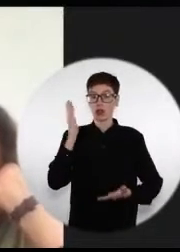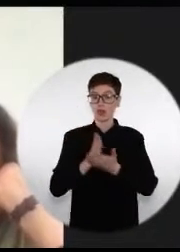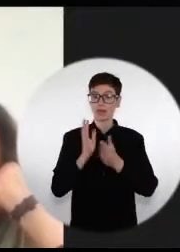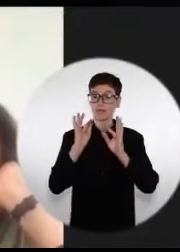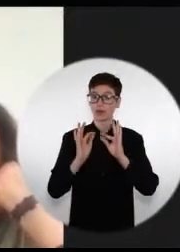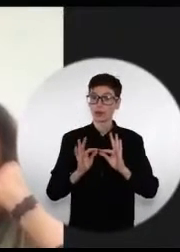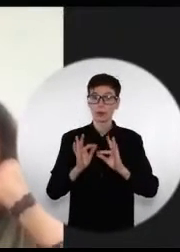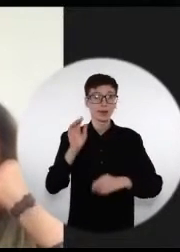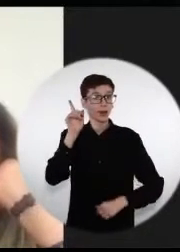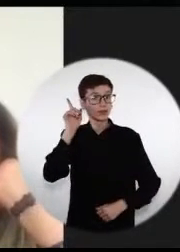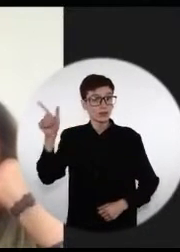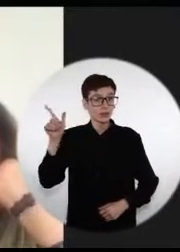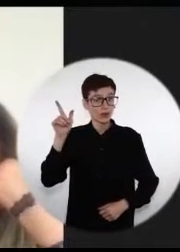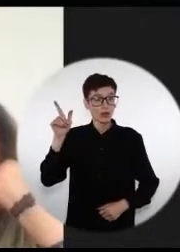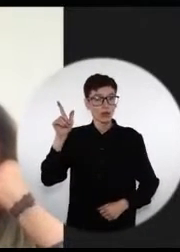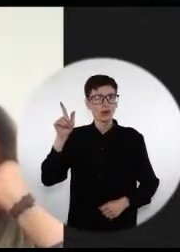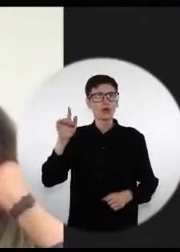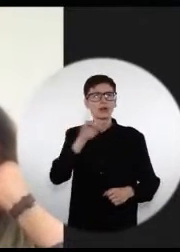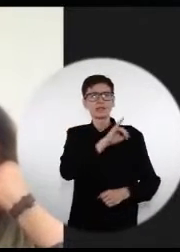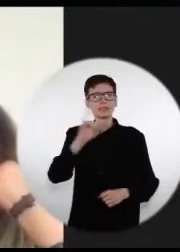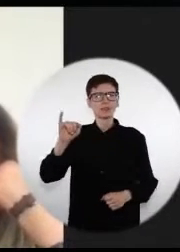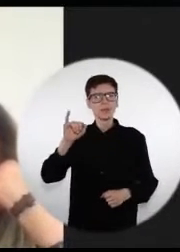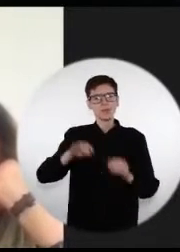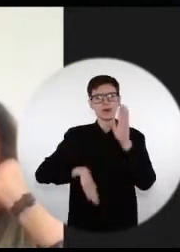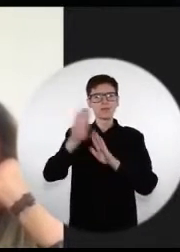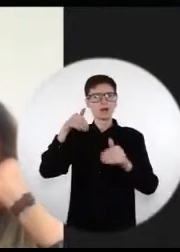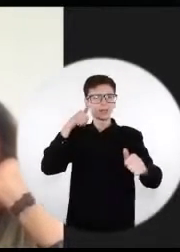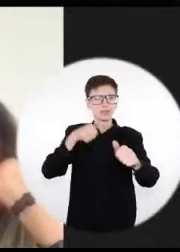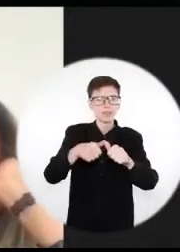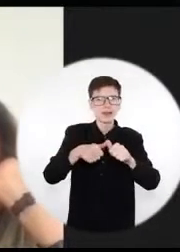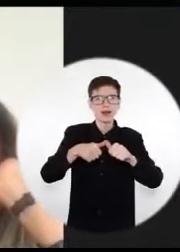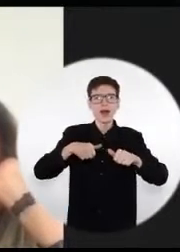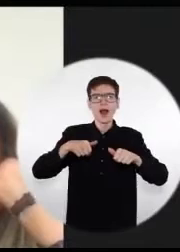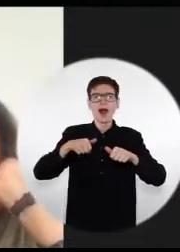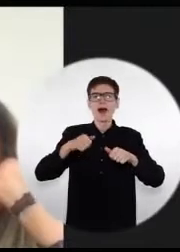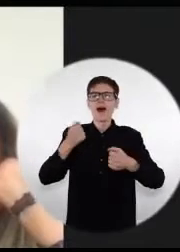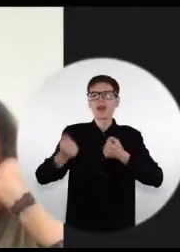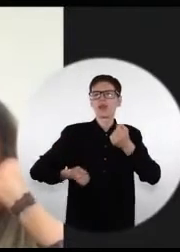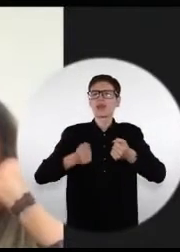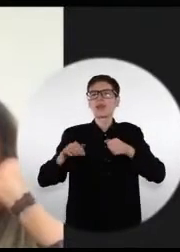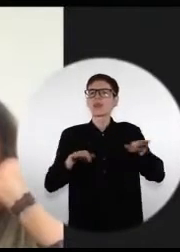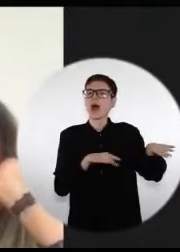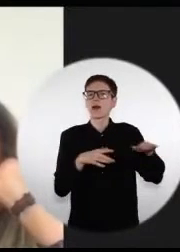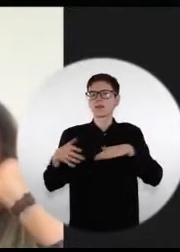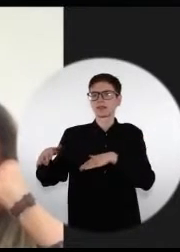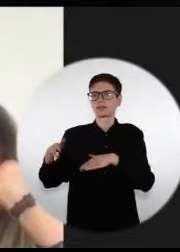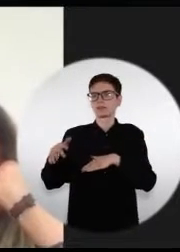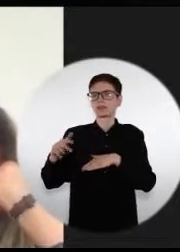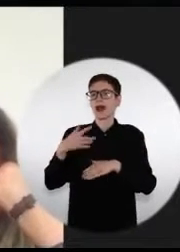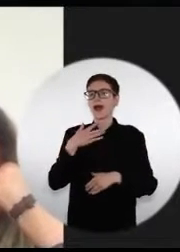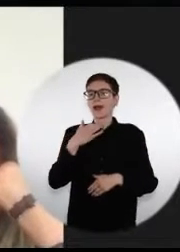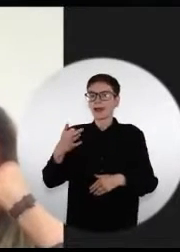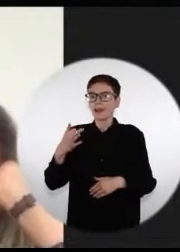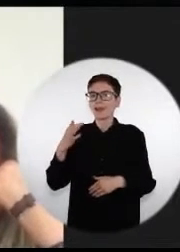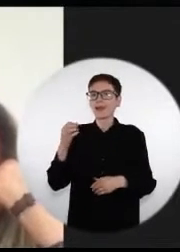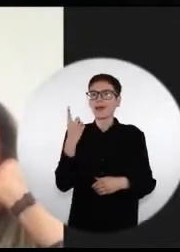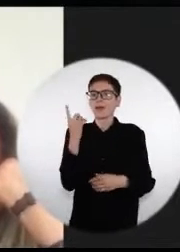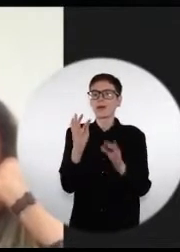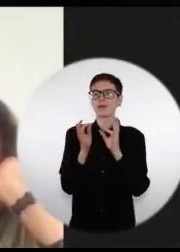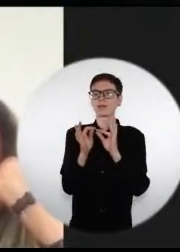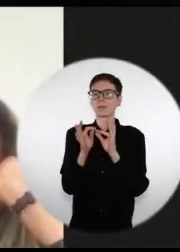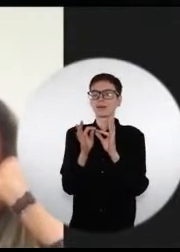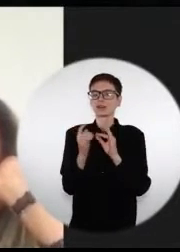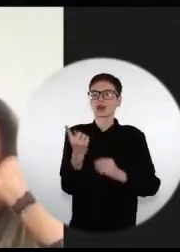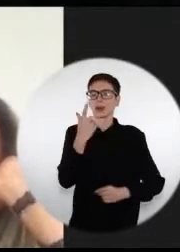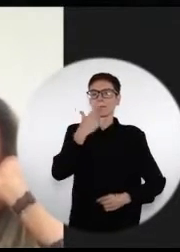lo que hablamos antes sobre la interpretación creo que cuando uno intenta interpretar los sonidos si se